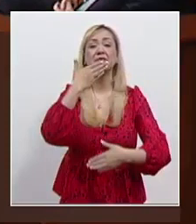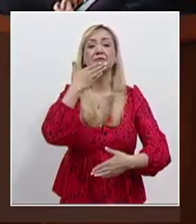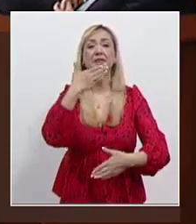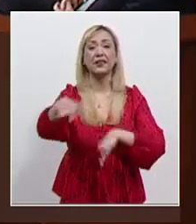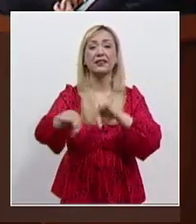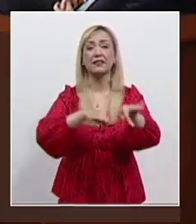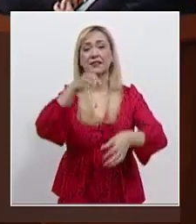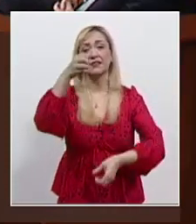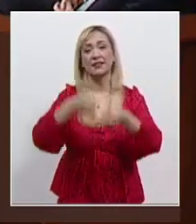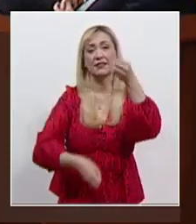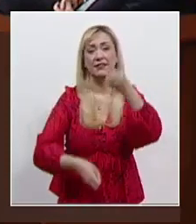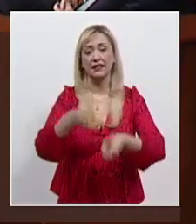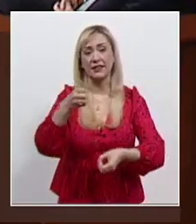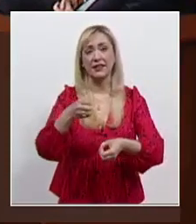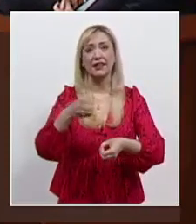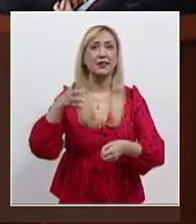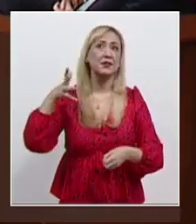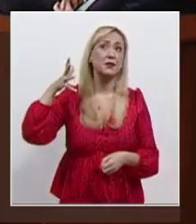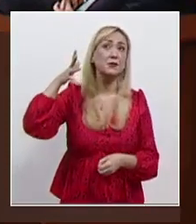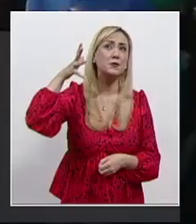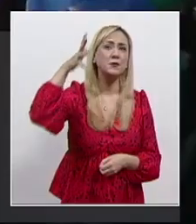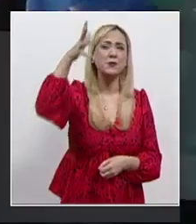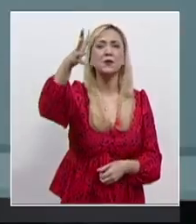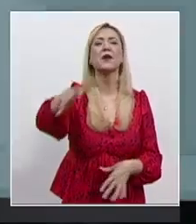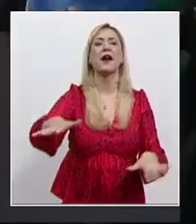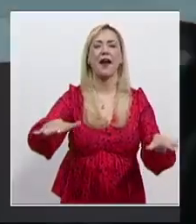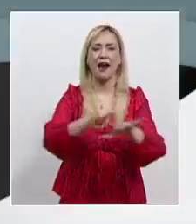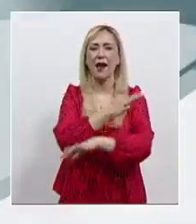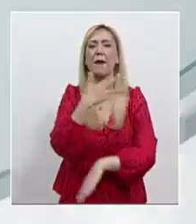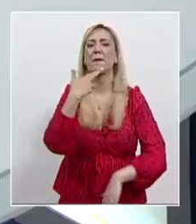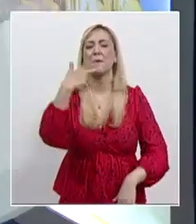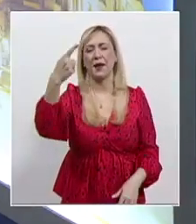Lo mejor está por venir.